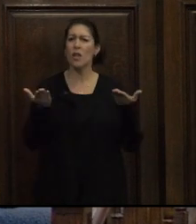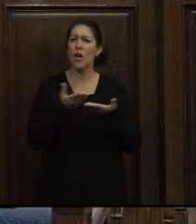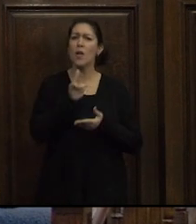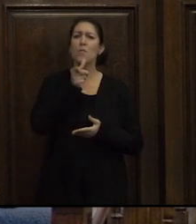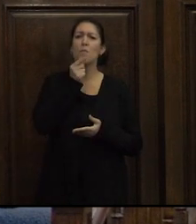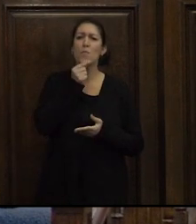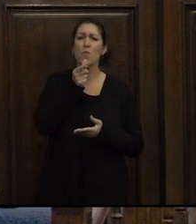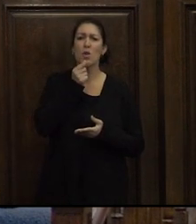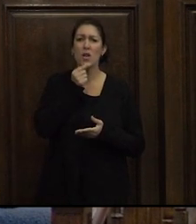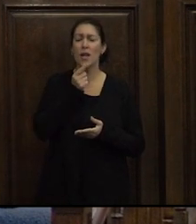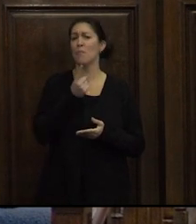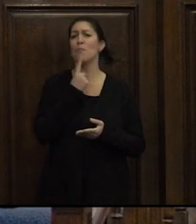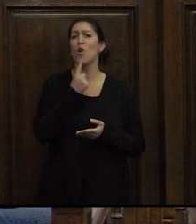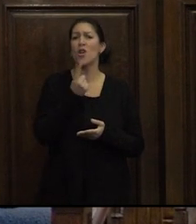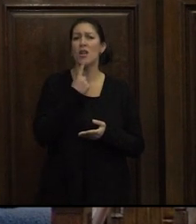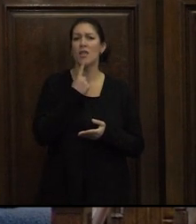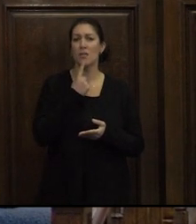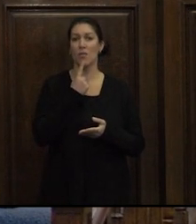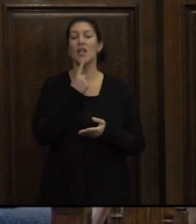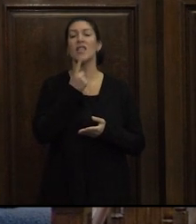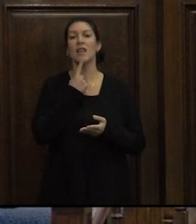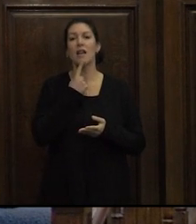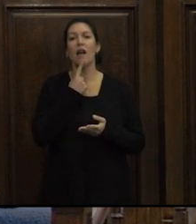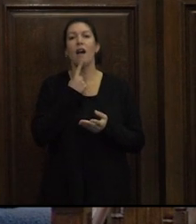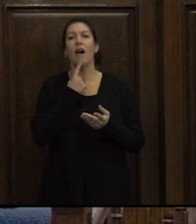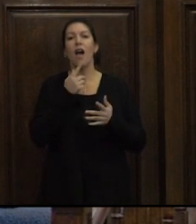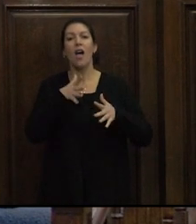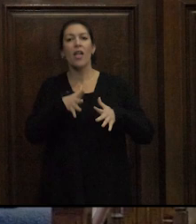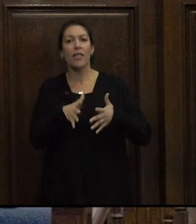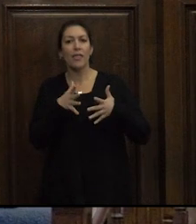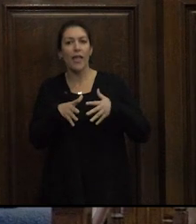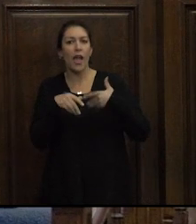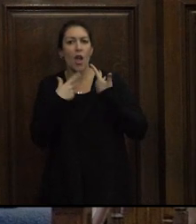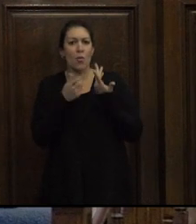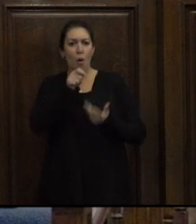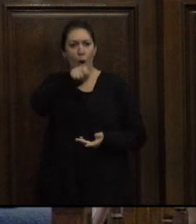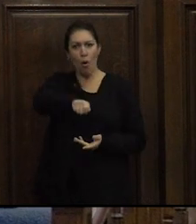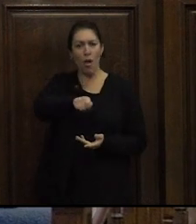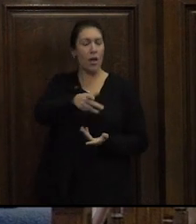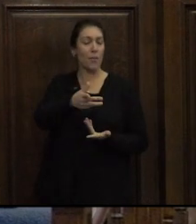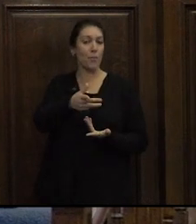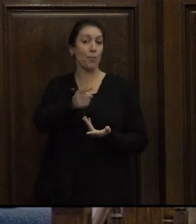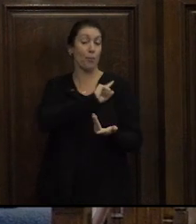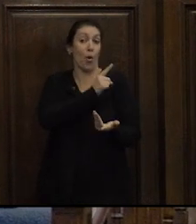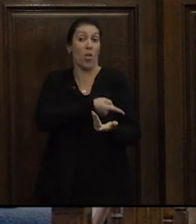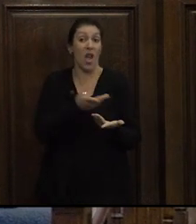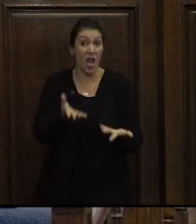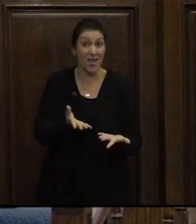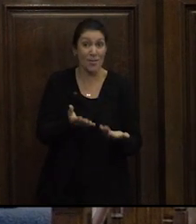tendría formas de, o algunos líderes políticos, de ejercer el poder en un nuevo suelo moral.